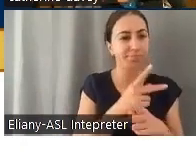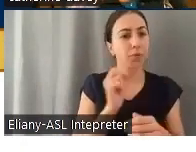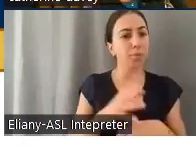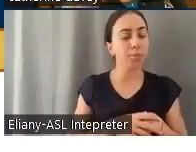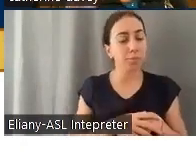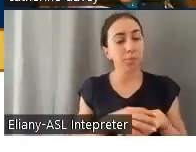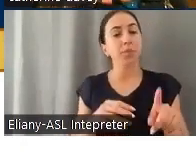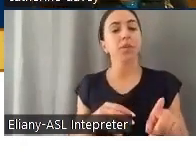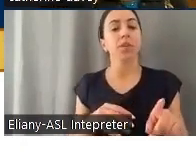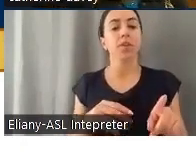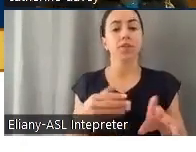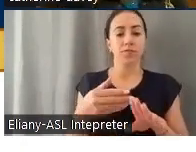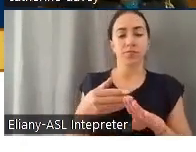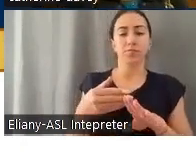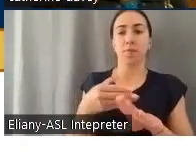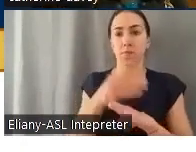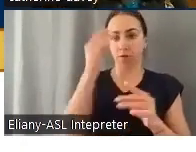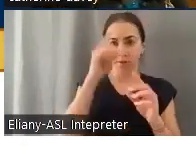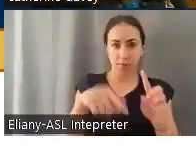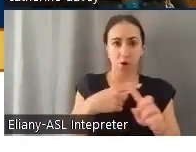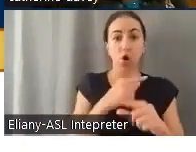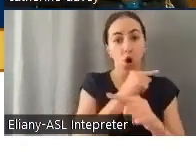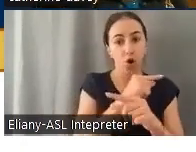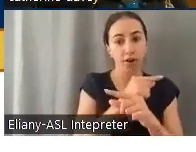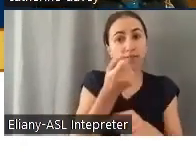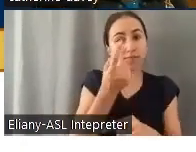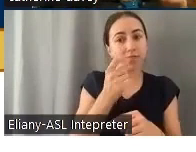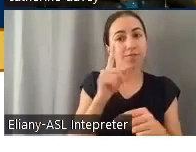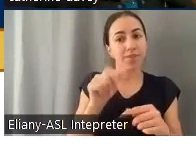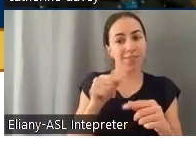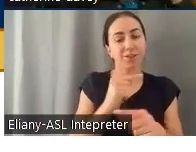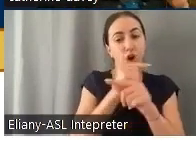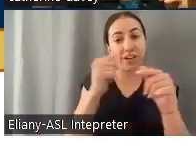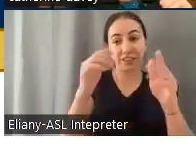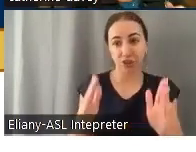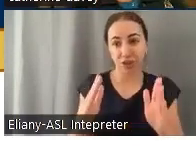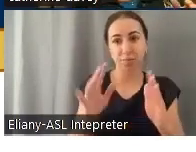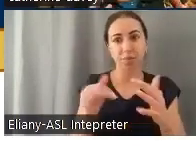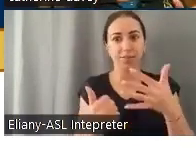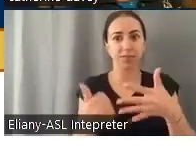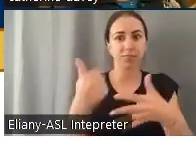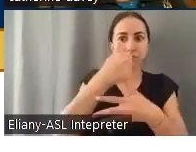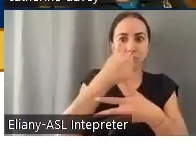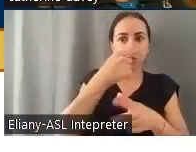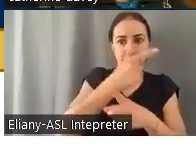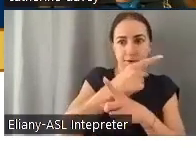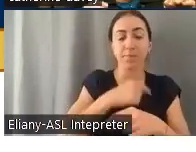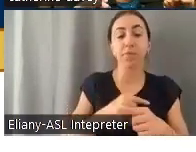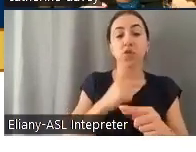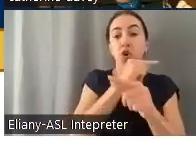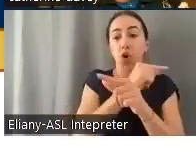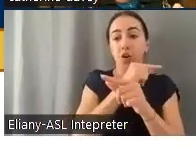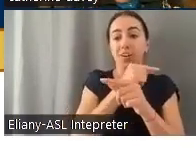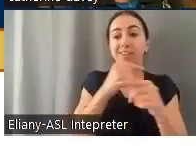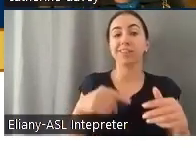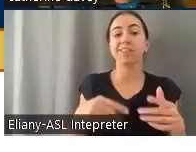conceptually, entonces, before you get to the idea of guardianship, because conceptualmente, remember that's at the antes de top llegar a la idea right de of our la triangle, tutela, eso es guardian arriba del advocacy